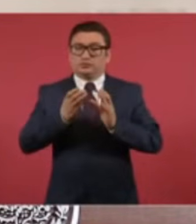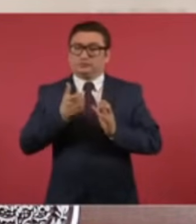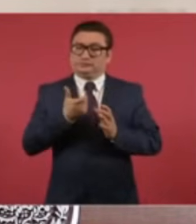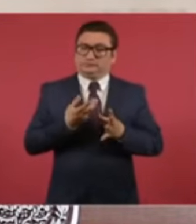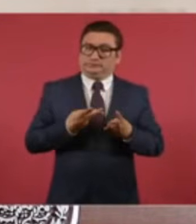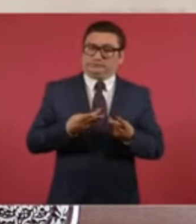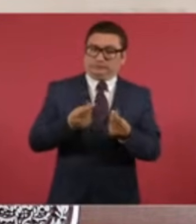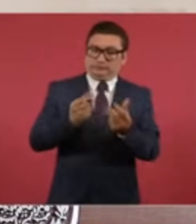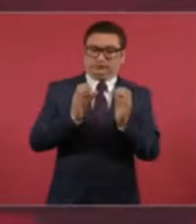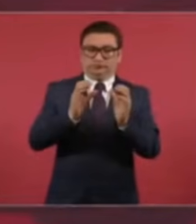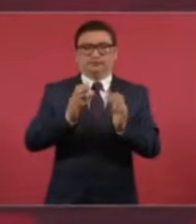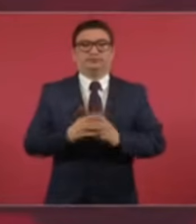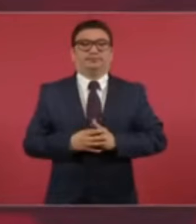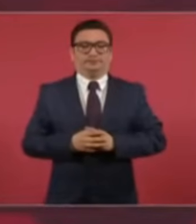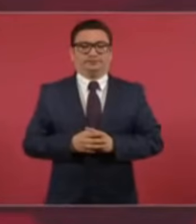No hay